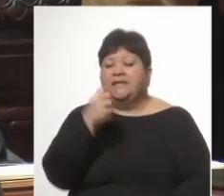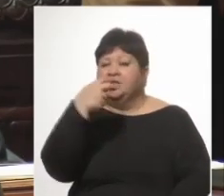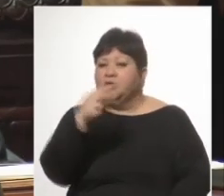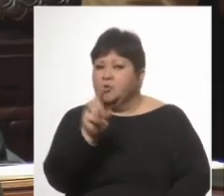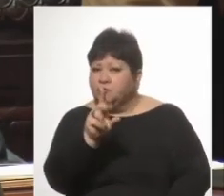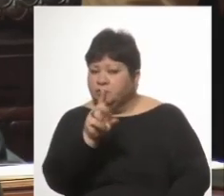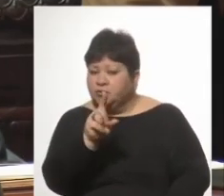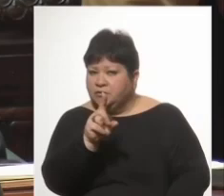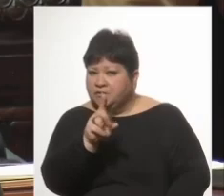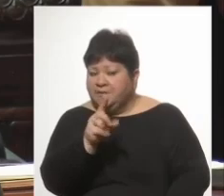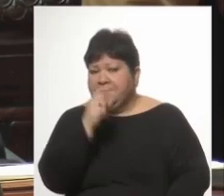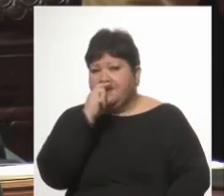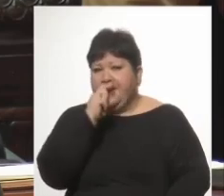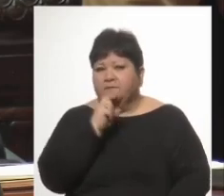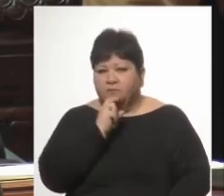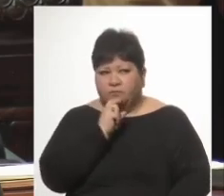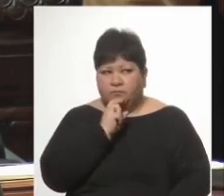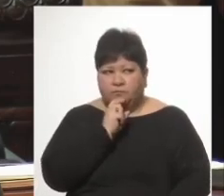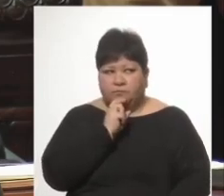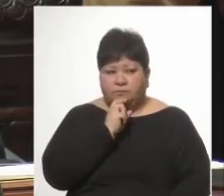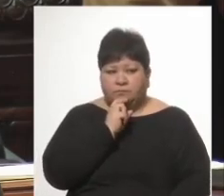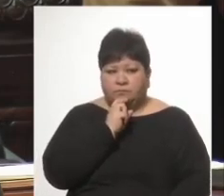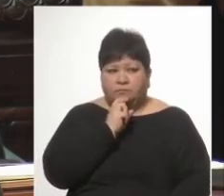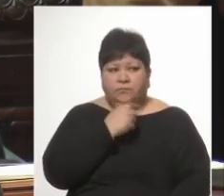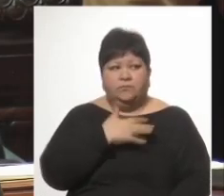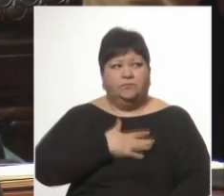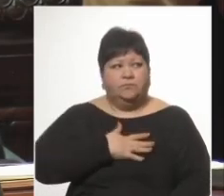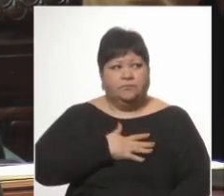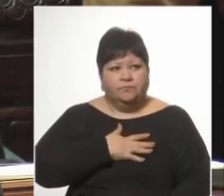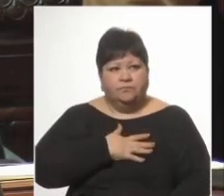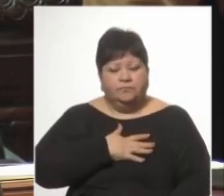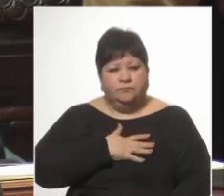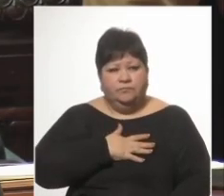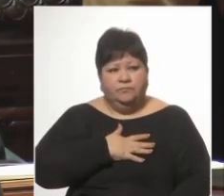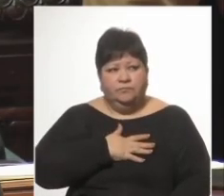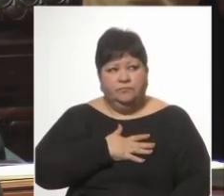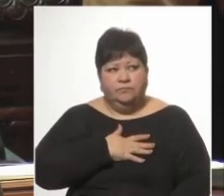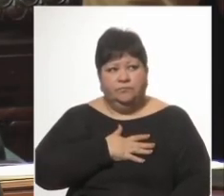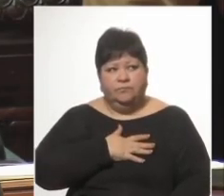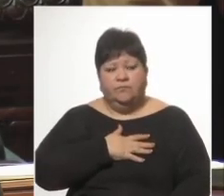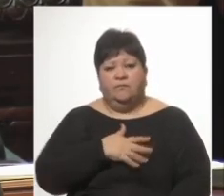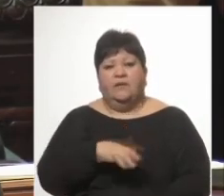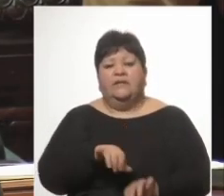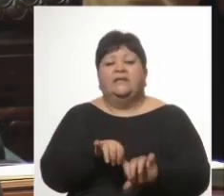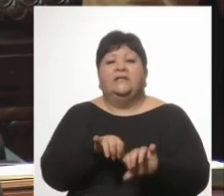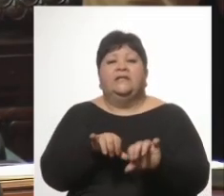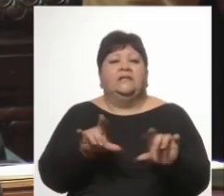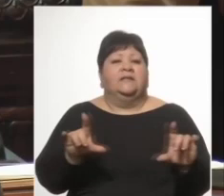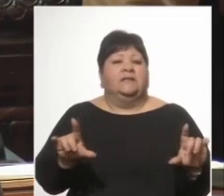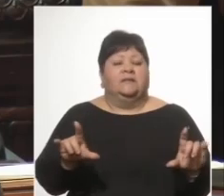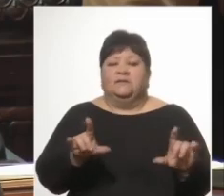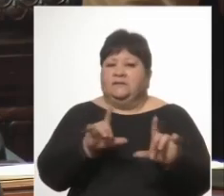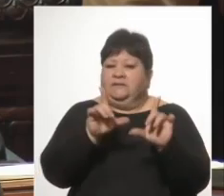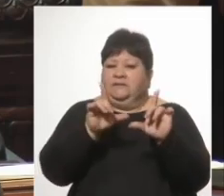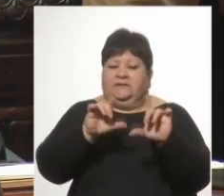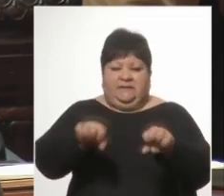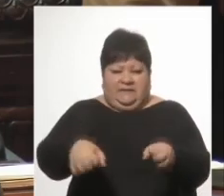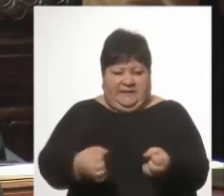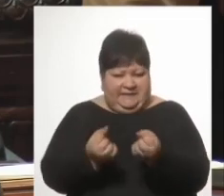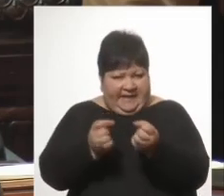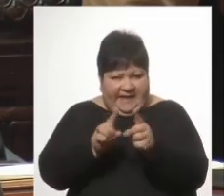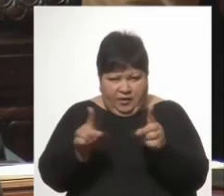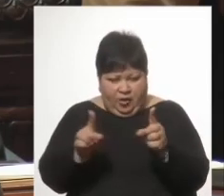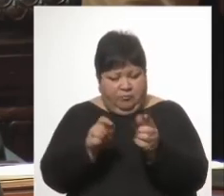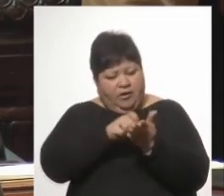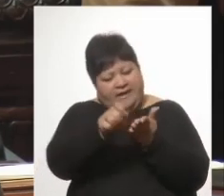12 de marzo yo soy cesado en el cargo. No soy cesado en el cargo por